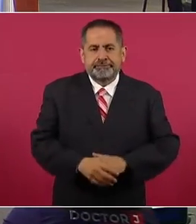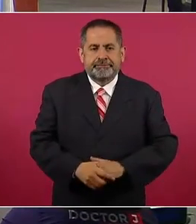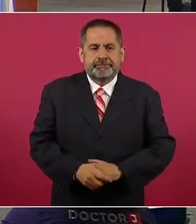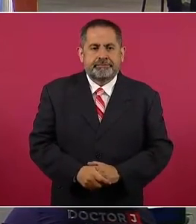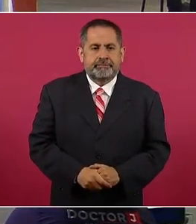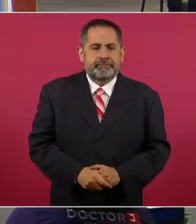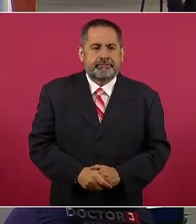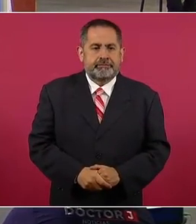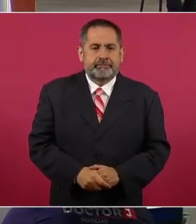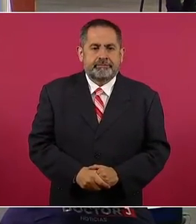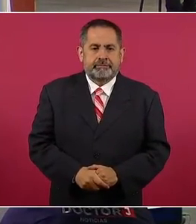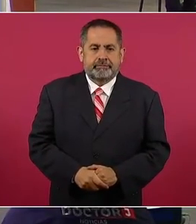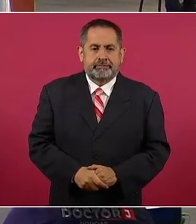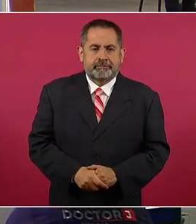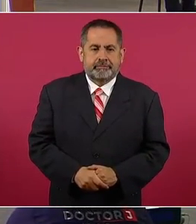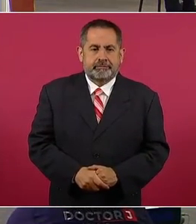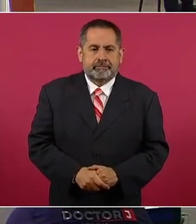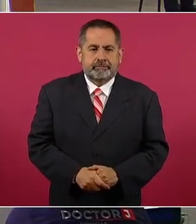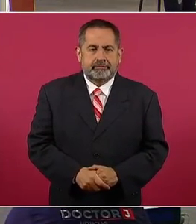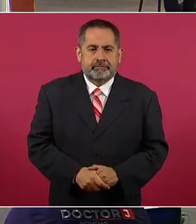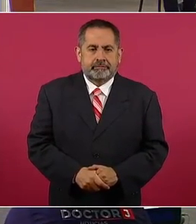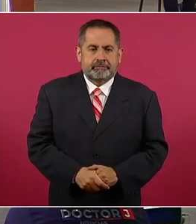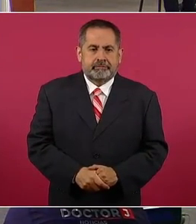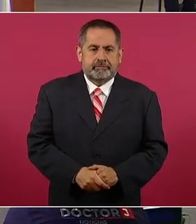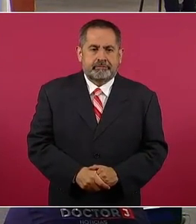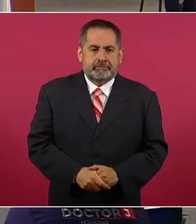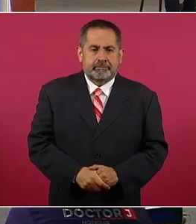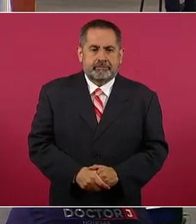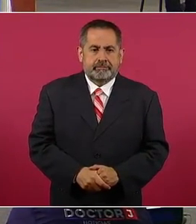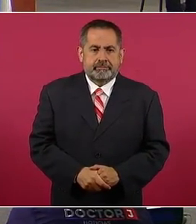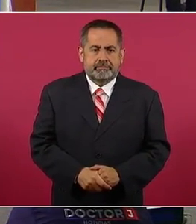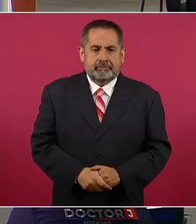Pero, si leyera yo el Reforma, miren,